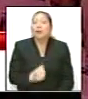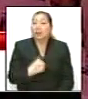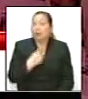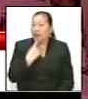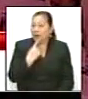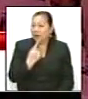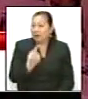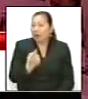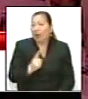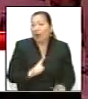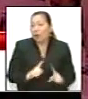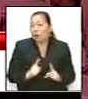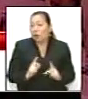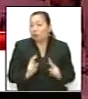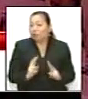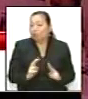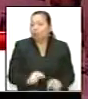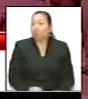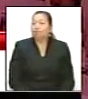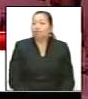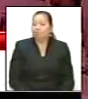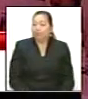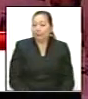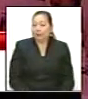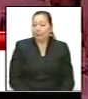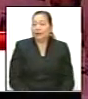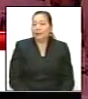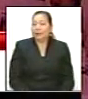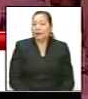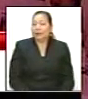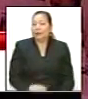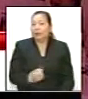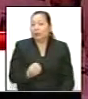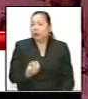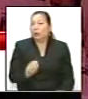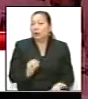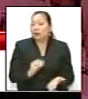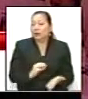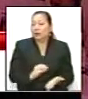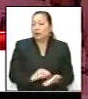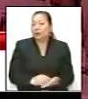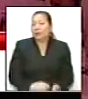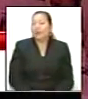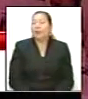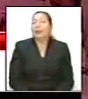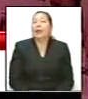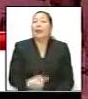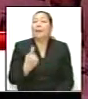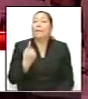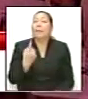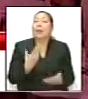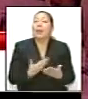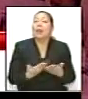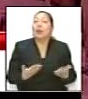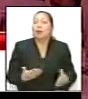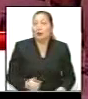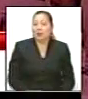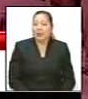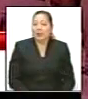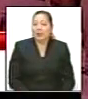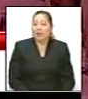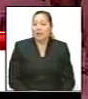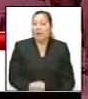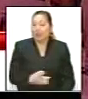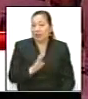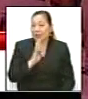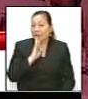muy puntual en algunas observaciones, y son muchas más. La primera cosa es que usted